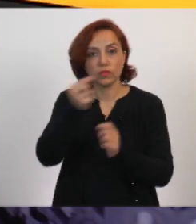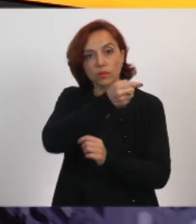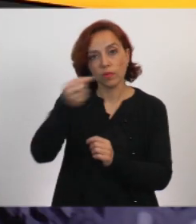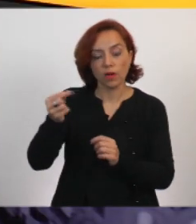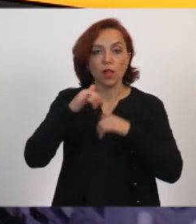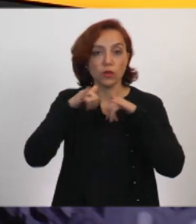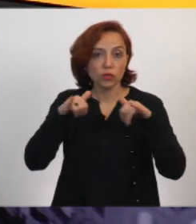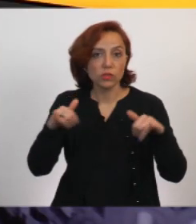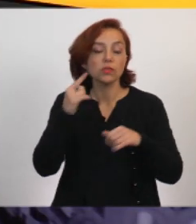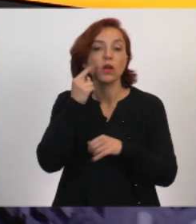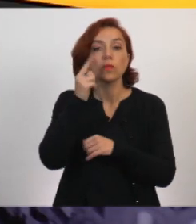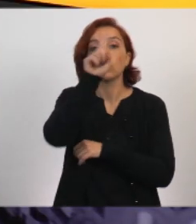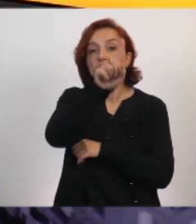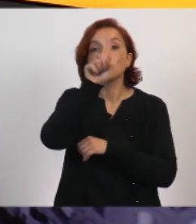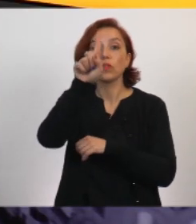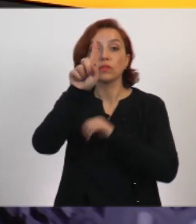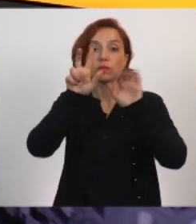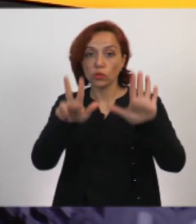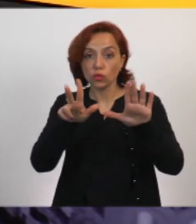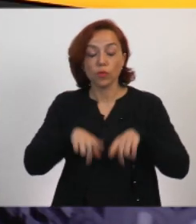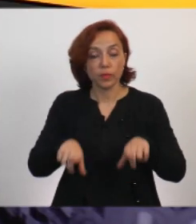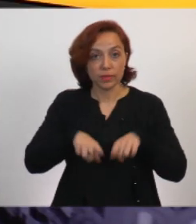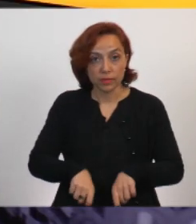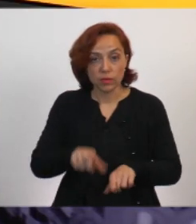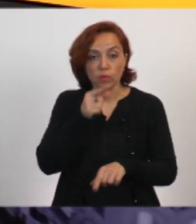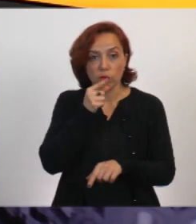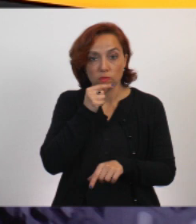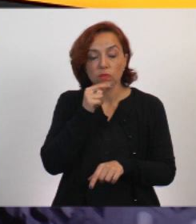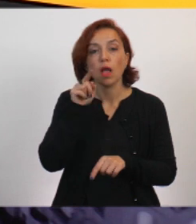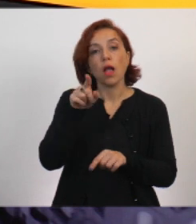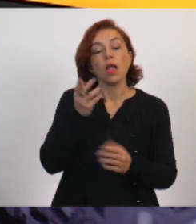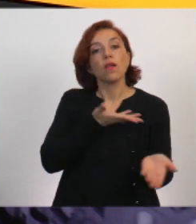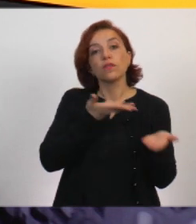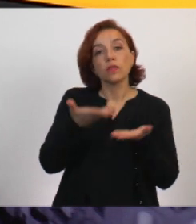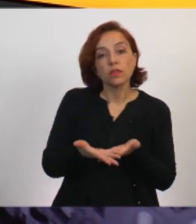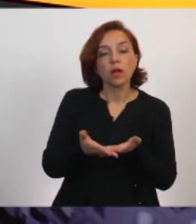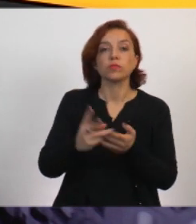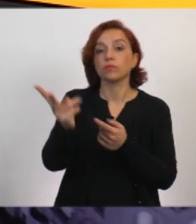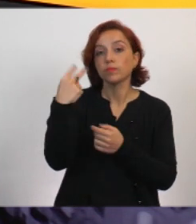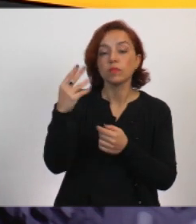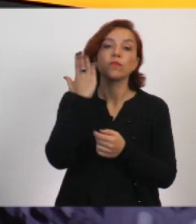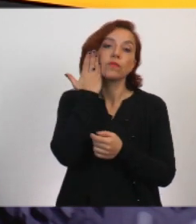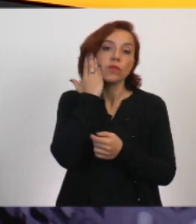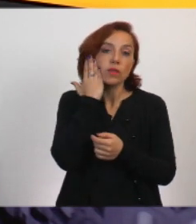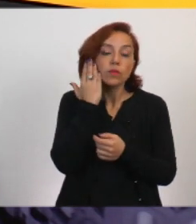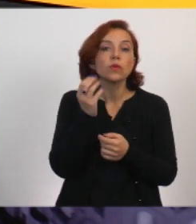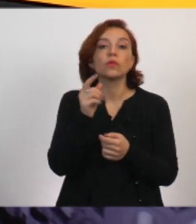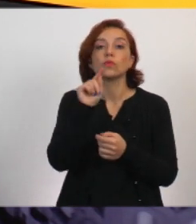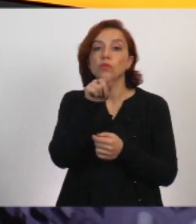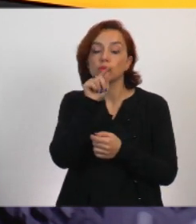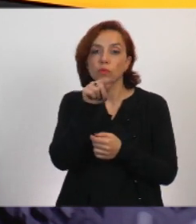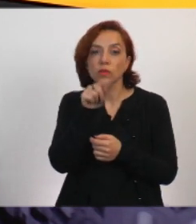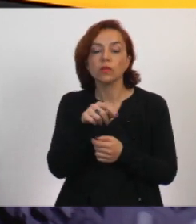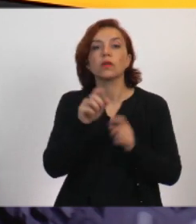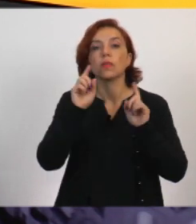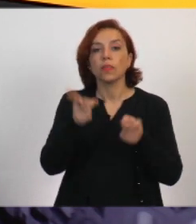esta manera damos por finalizado este resumen semanal de noticias número 118 del Ministerio del Interior. A ustedes los invitamos a que nos sigan en